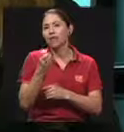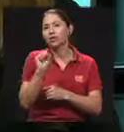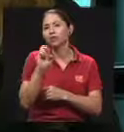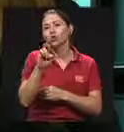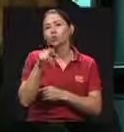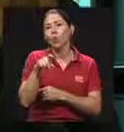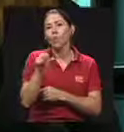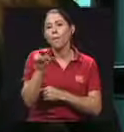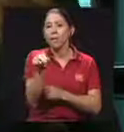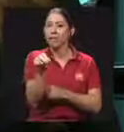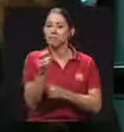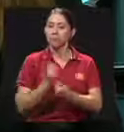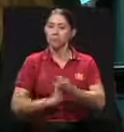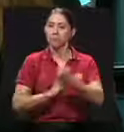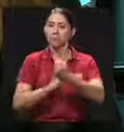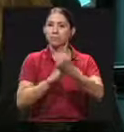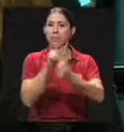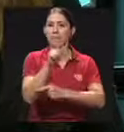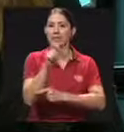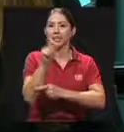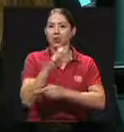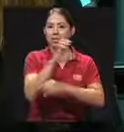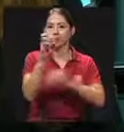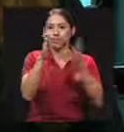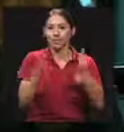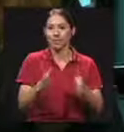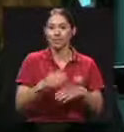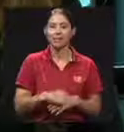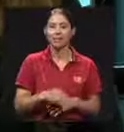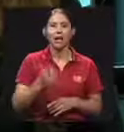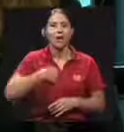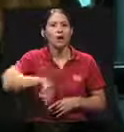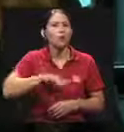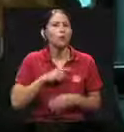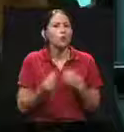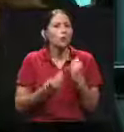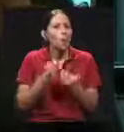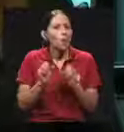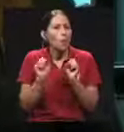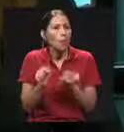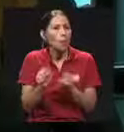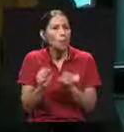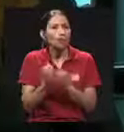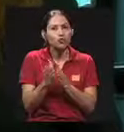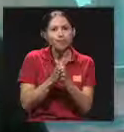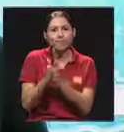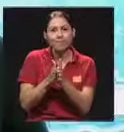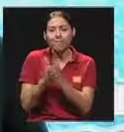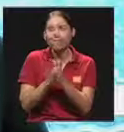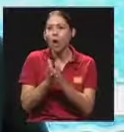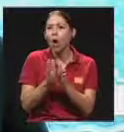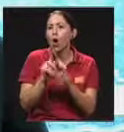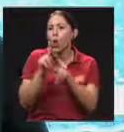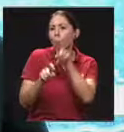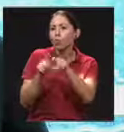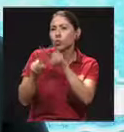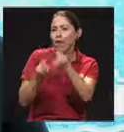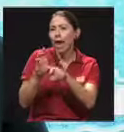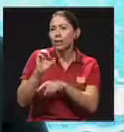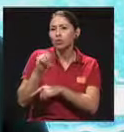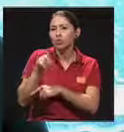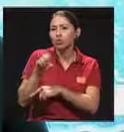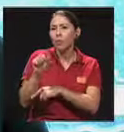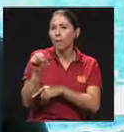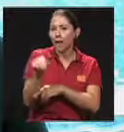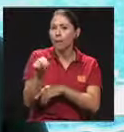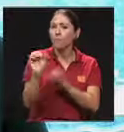SUPEN se denomina el aliado en el tema de pensiones de los costarricenses, ¿de qué manera podemos hacer uso de ese aliado? ¿Cómo podemos consultar para que